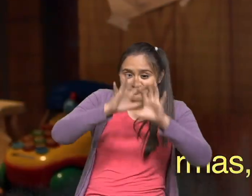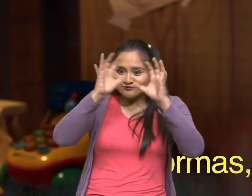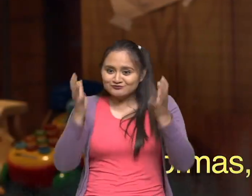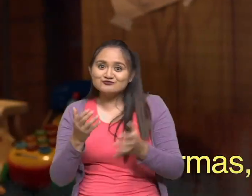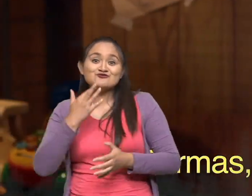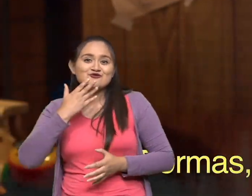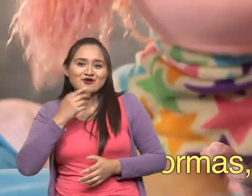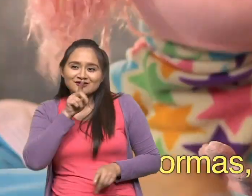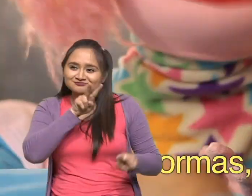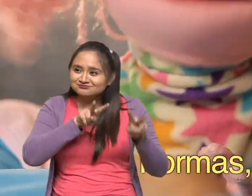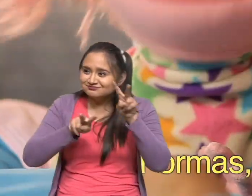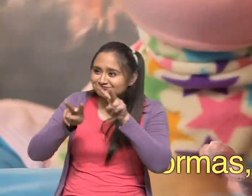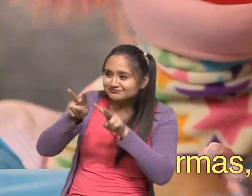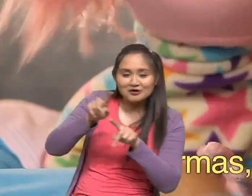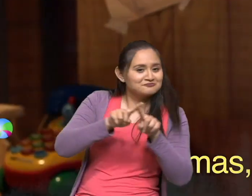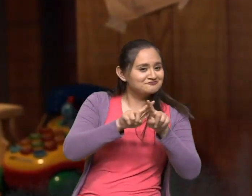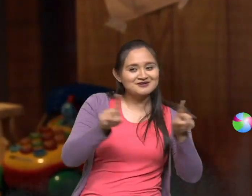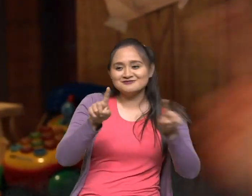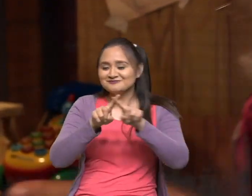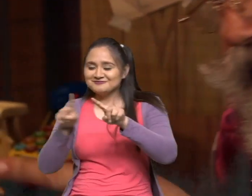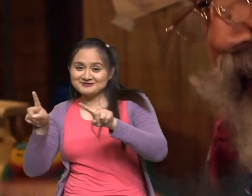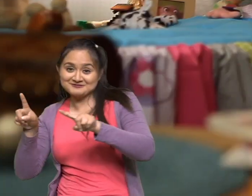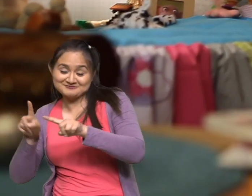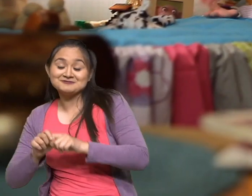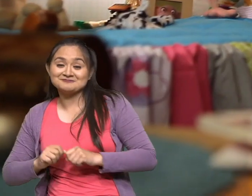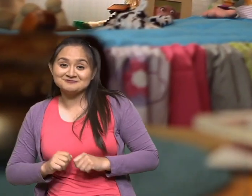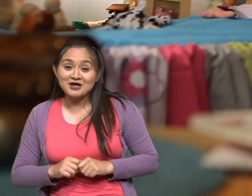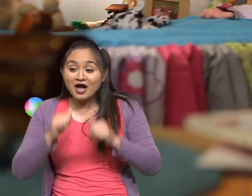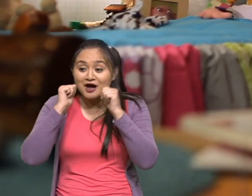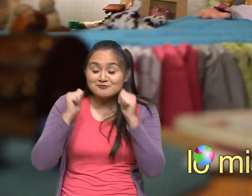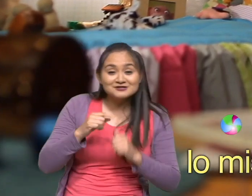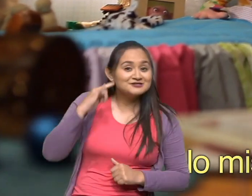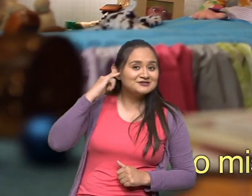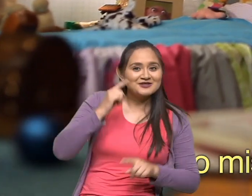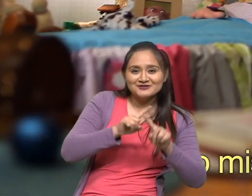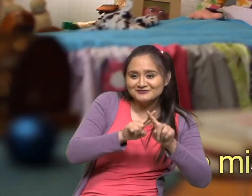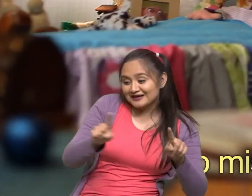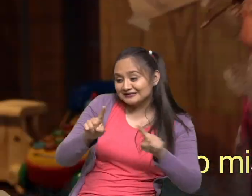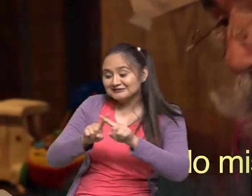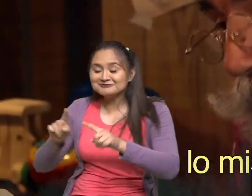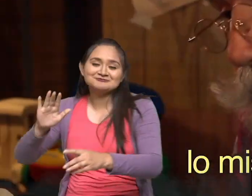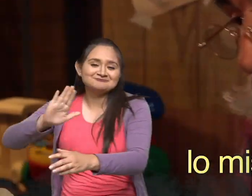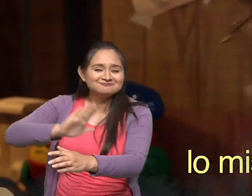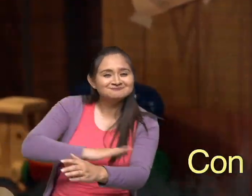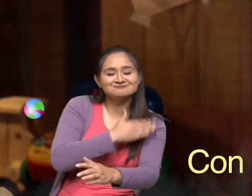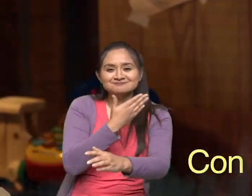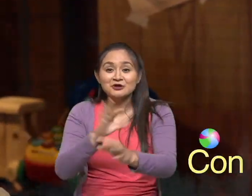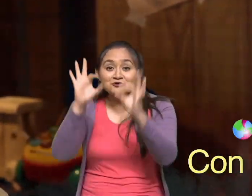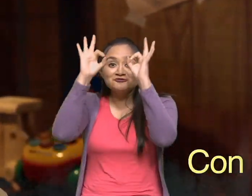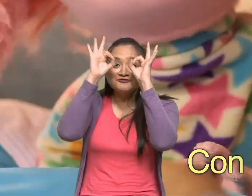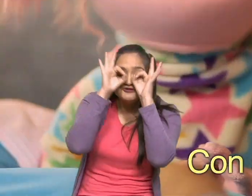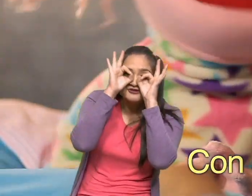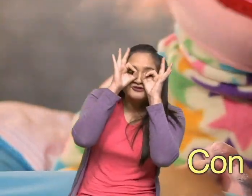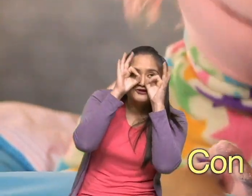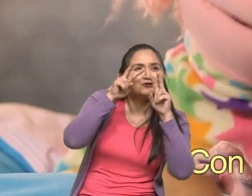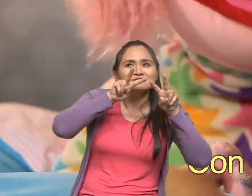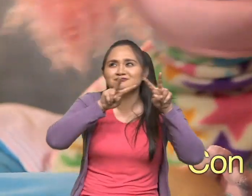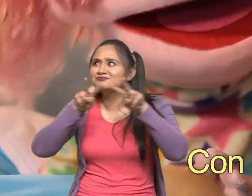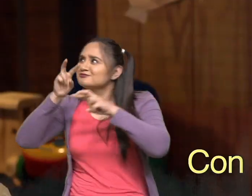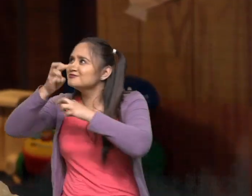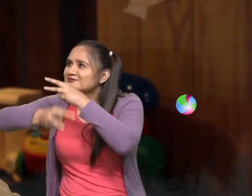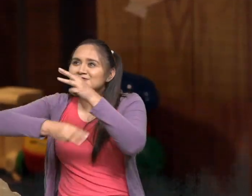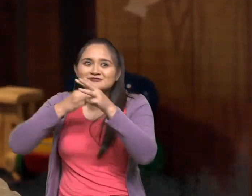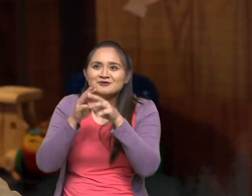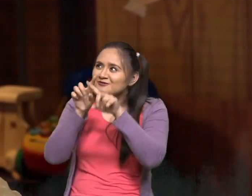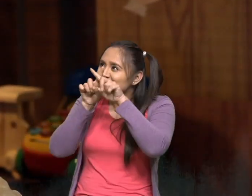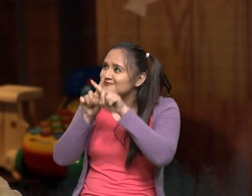Formas, colores, no vemos igual, ni a ti ni a mí. Lo mismo nos gusta hacer con sus lentes el